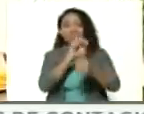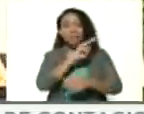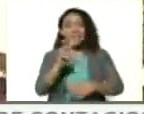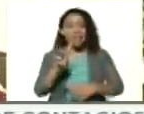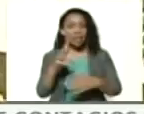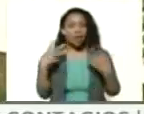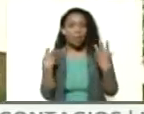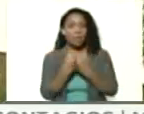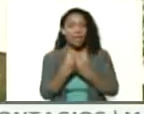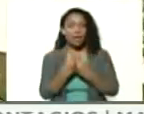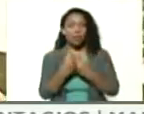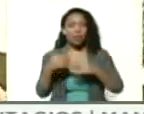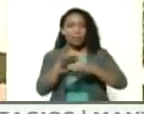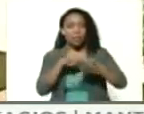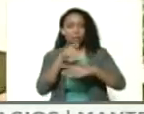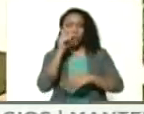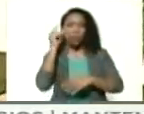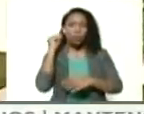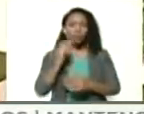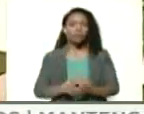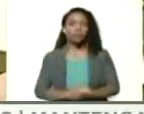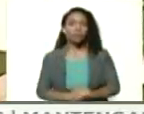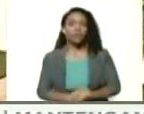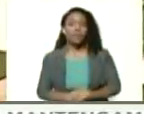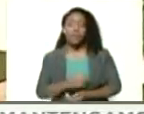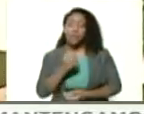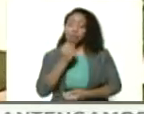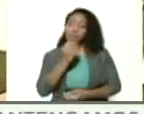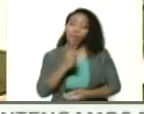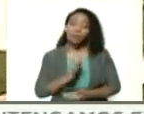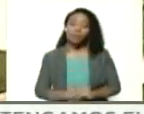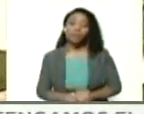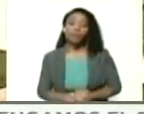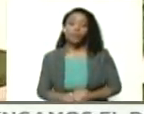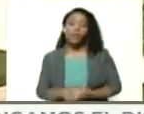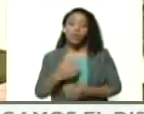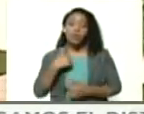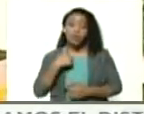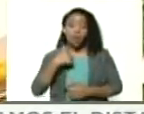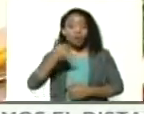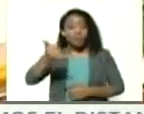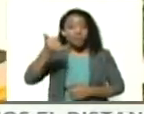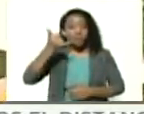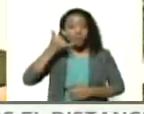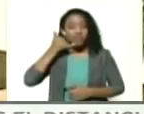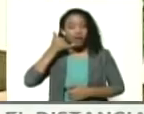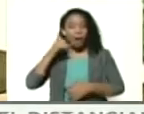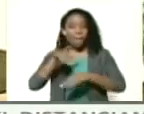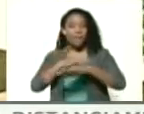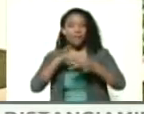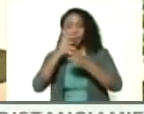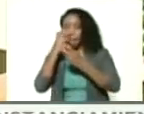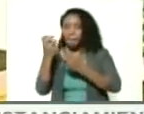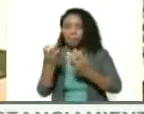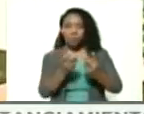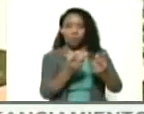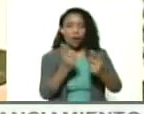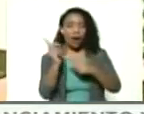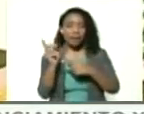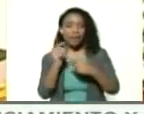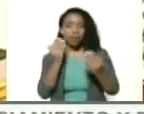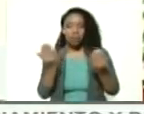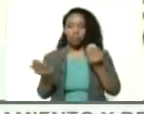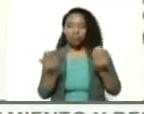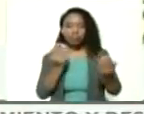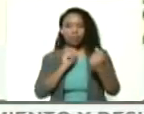compañeros y compañeras ministras y ministros. Bueno, cuando recibí la llamada del ministro Márquez invitándome a esta